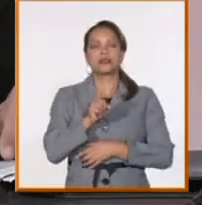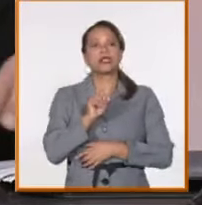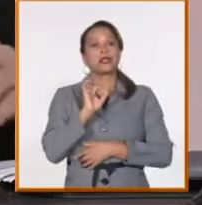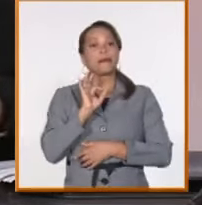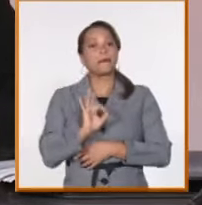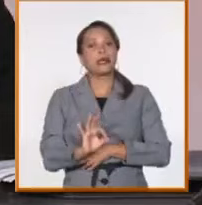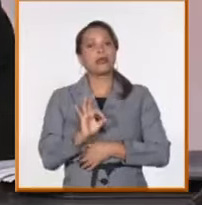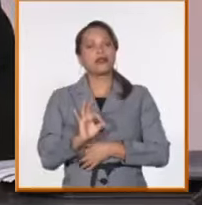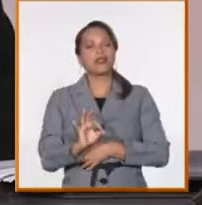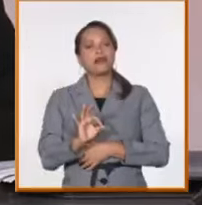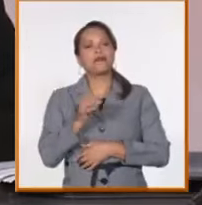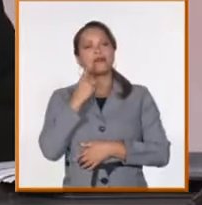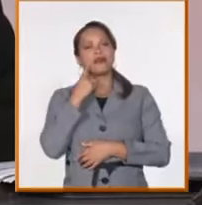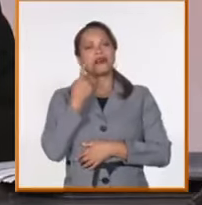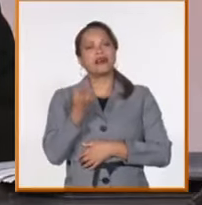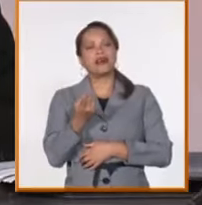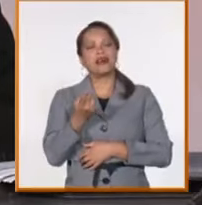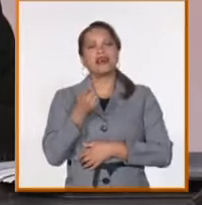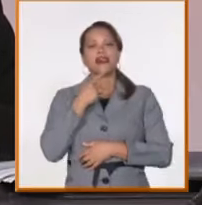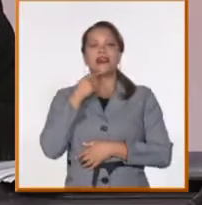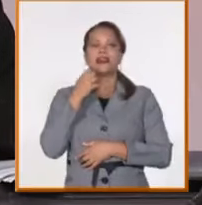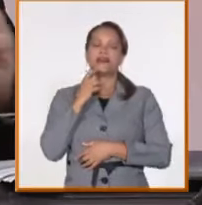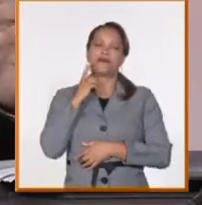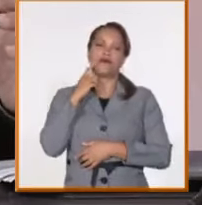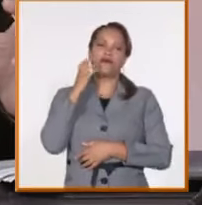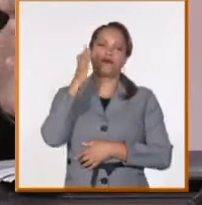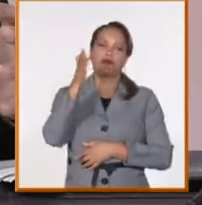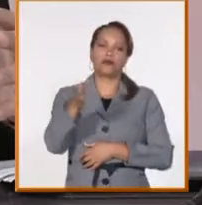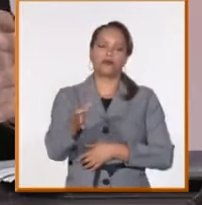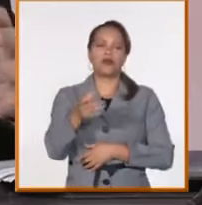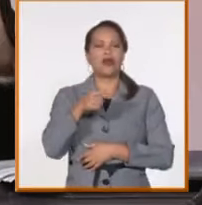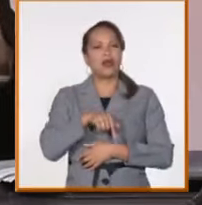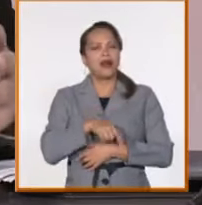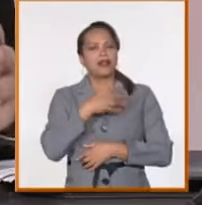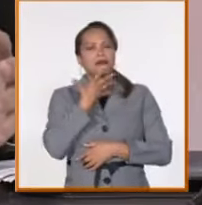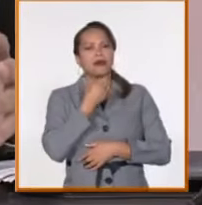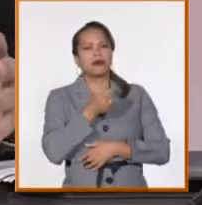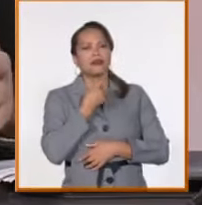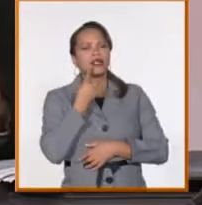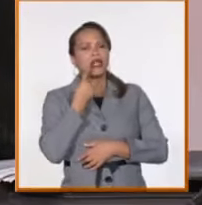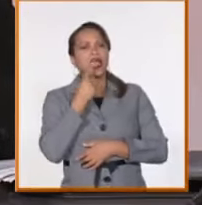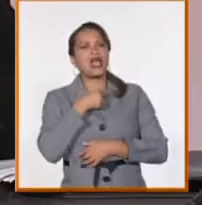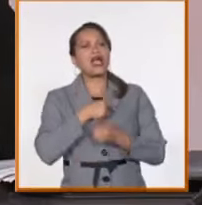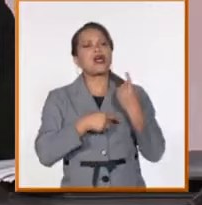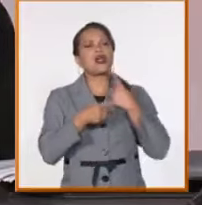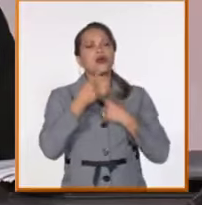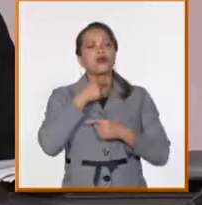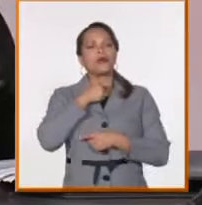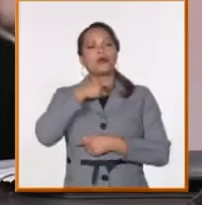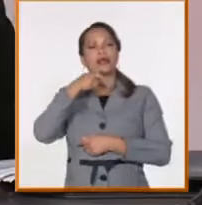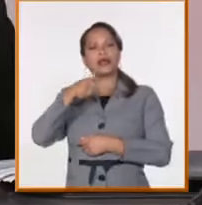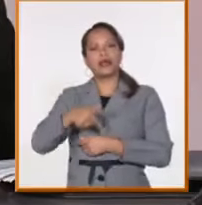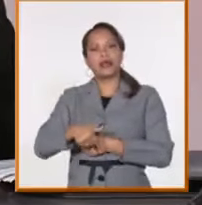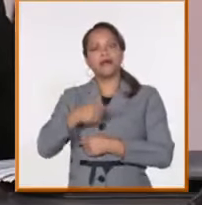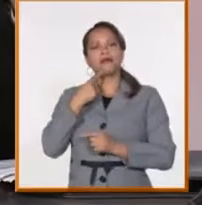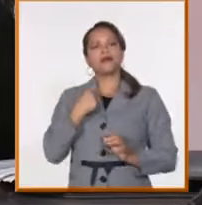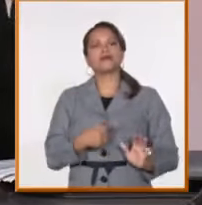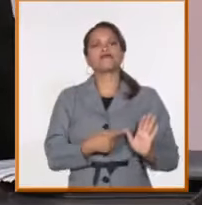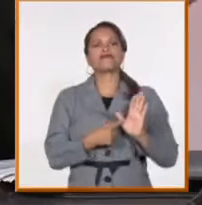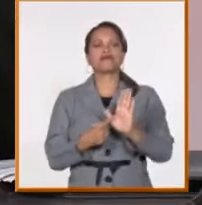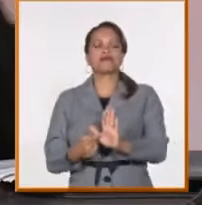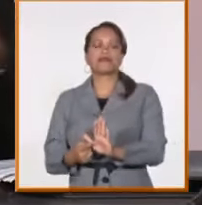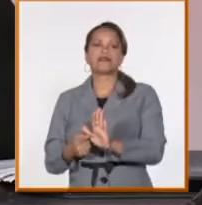más allá de lo que ya nos explicaba mirla me gustaría ir a algunos ejemplos que nos pueden mostrar esas